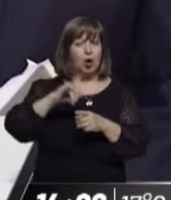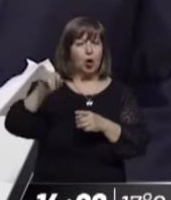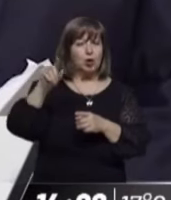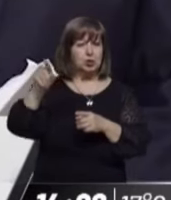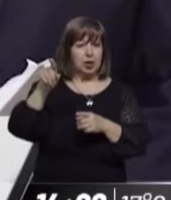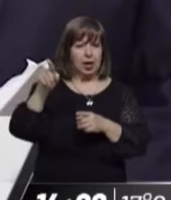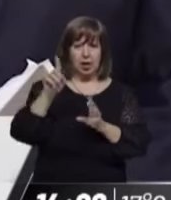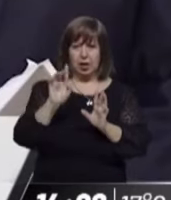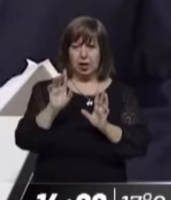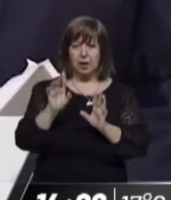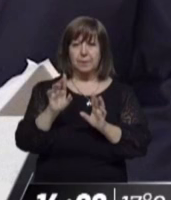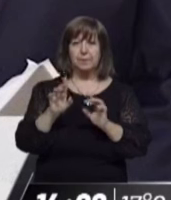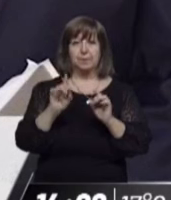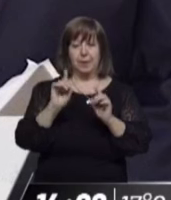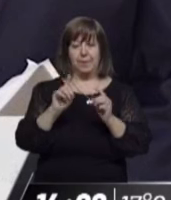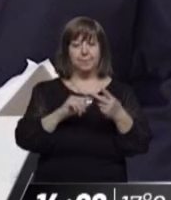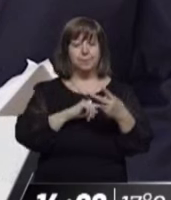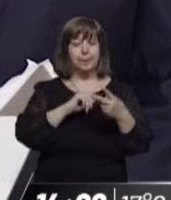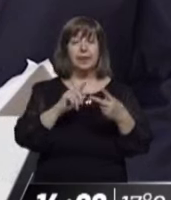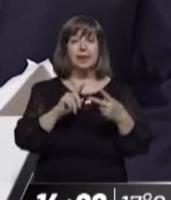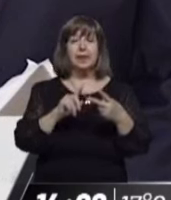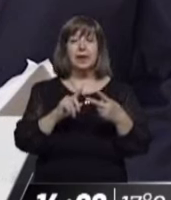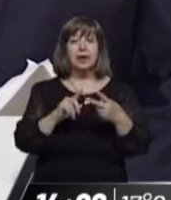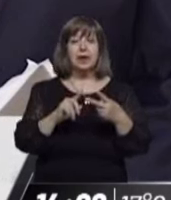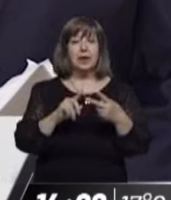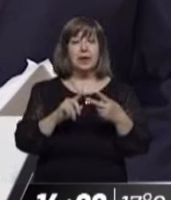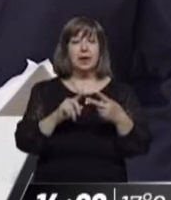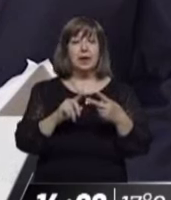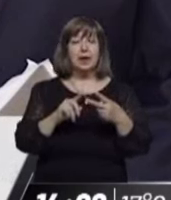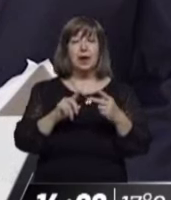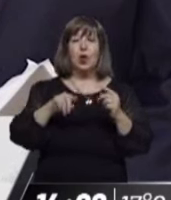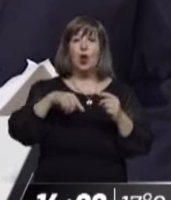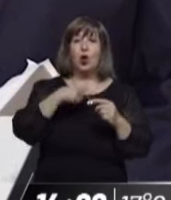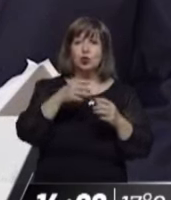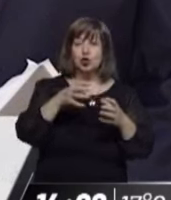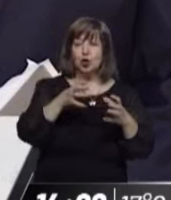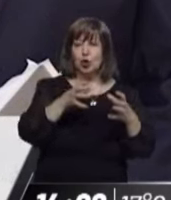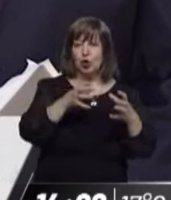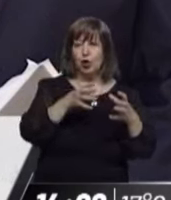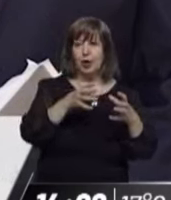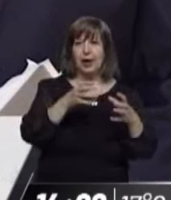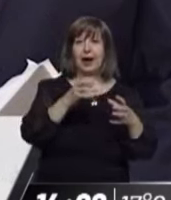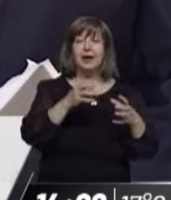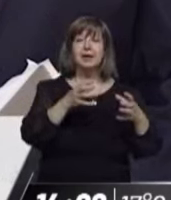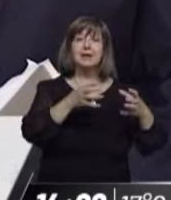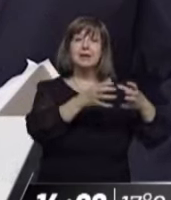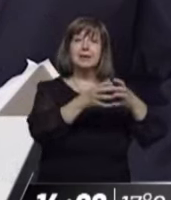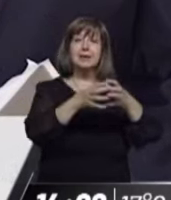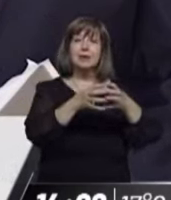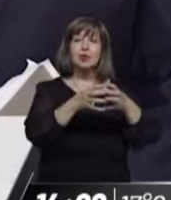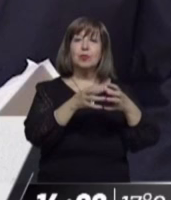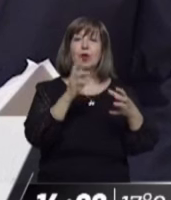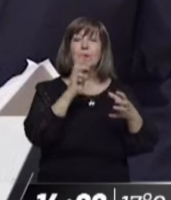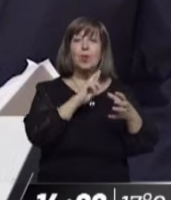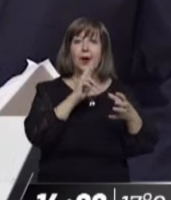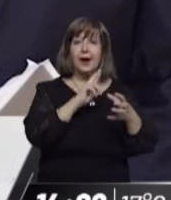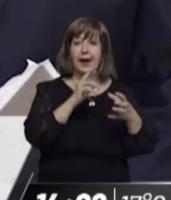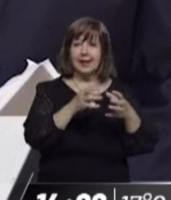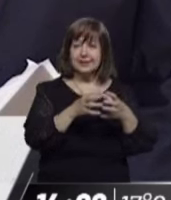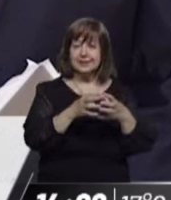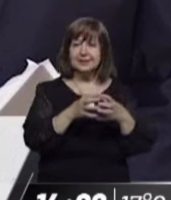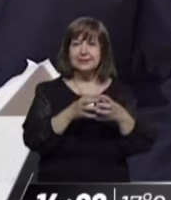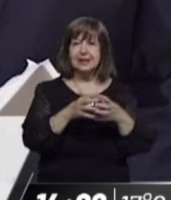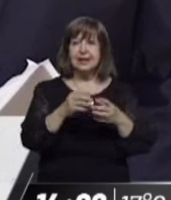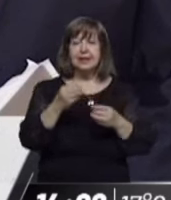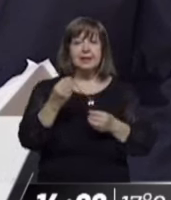Lijo. Pero por otro lado, hay colectivos femeninos que dicen, ¿por qué si había una